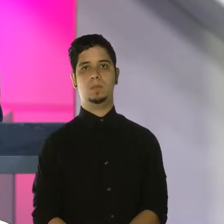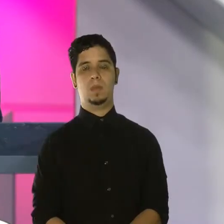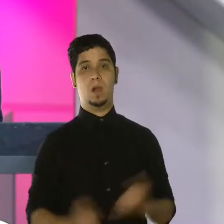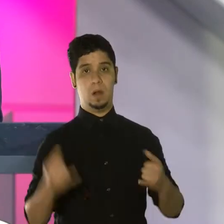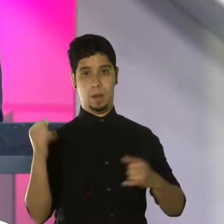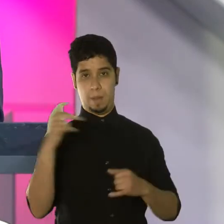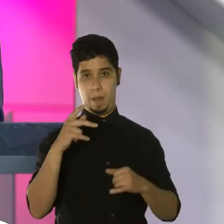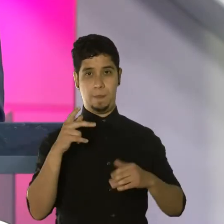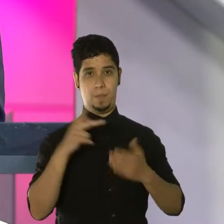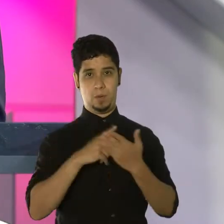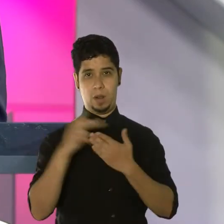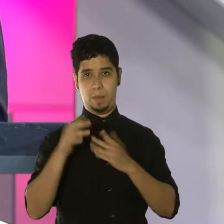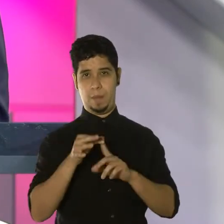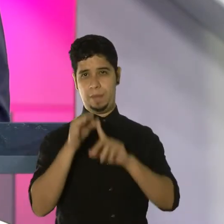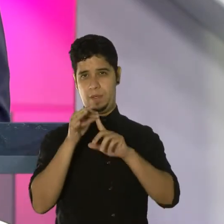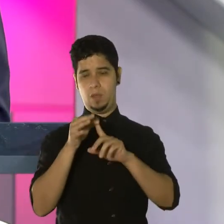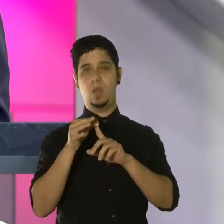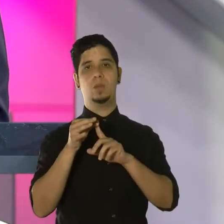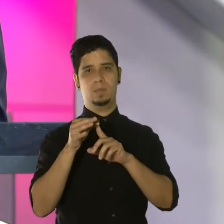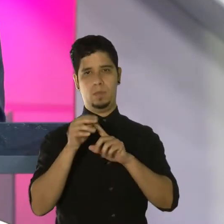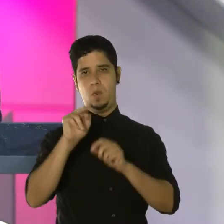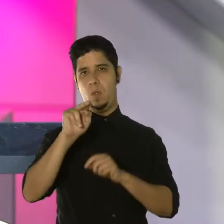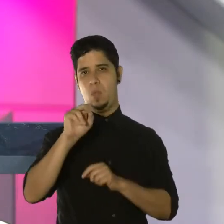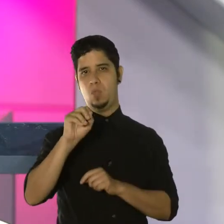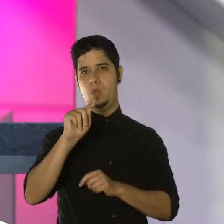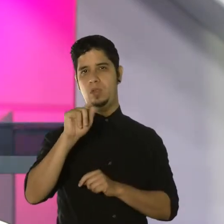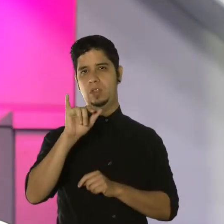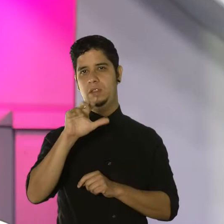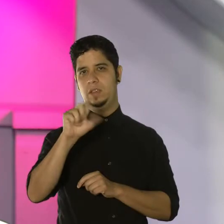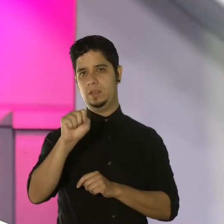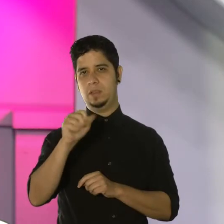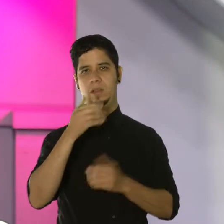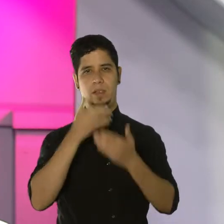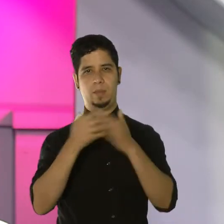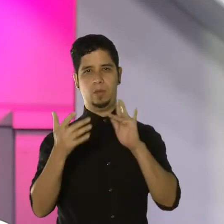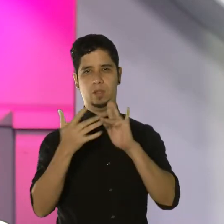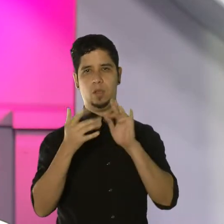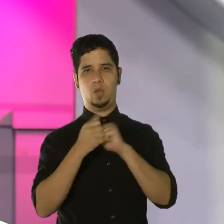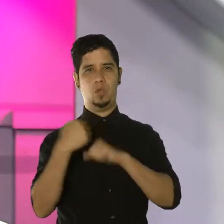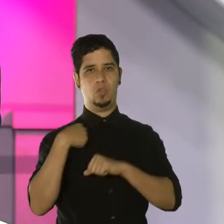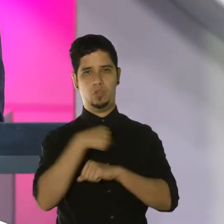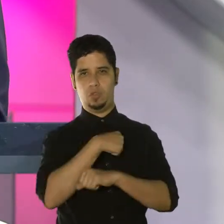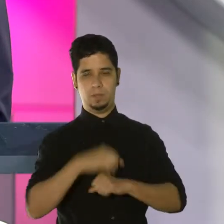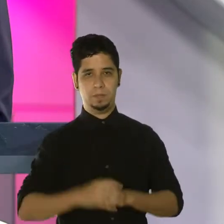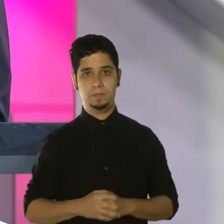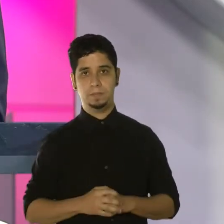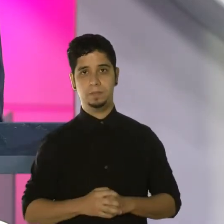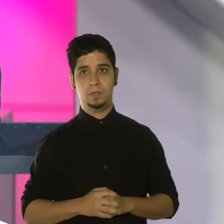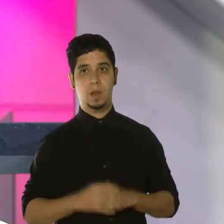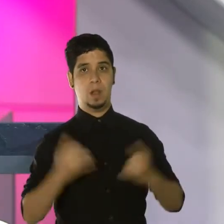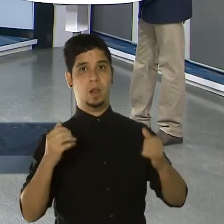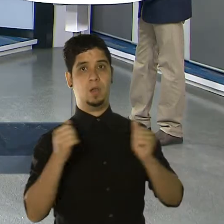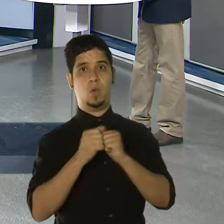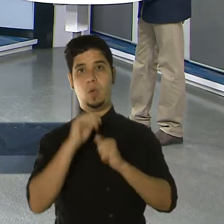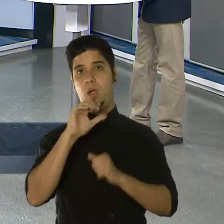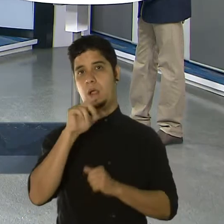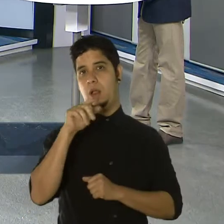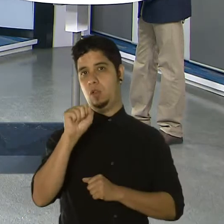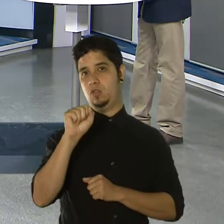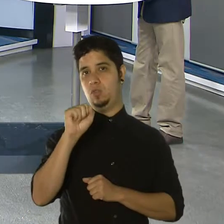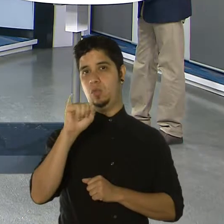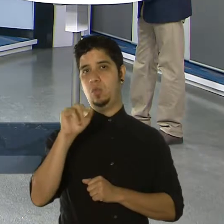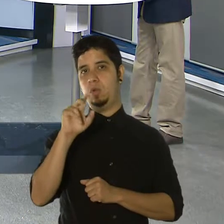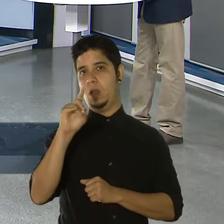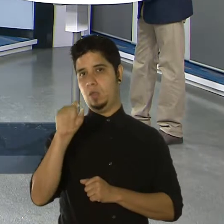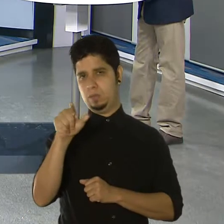regreso a este programa especial de Noti6. Gracias por su sintonía. Continuamos dialogando con Carlos Jurado, secretario de la Federación de